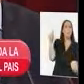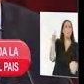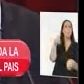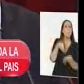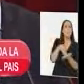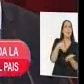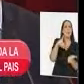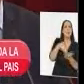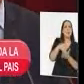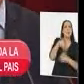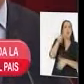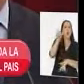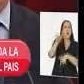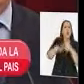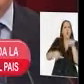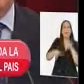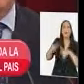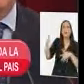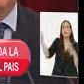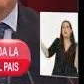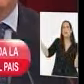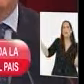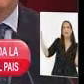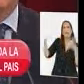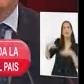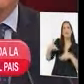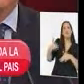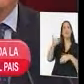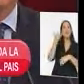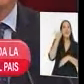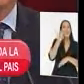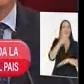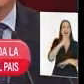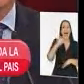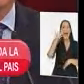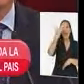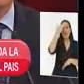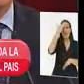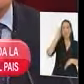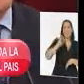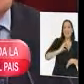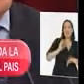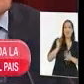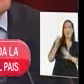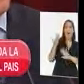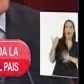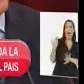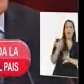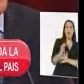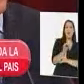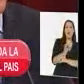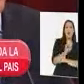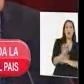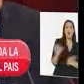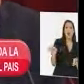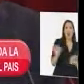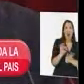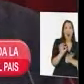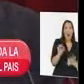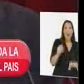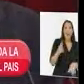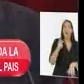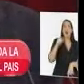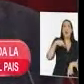papel de la oposición no es gritar, no es tirar piedras para que fracase el que está. La mejor oposición es la que construye una